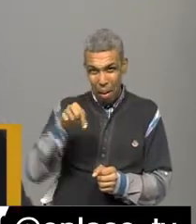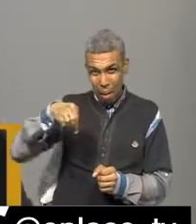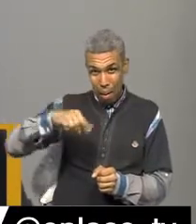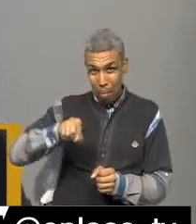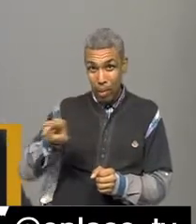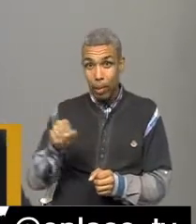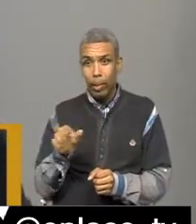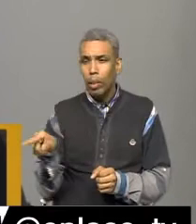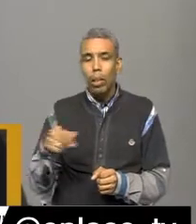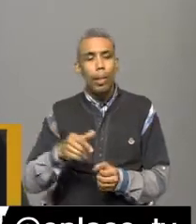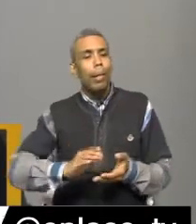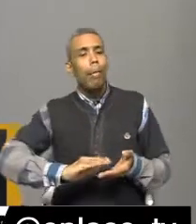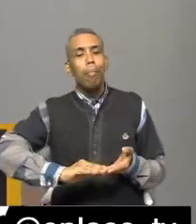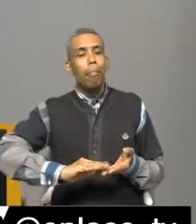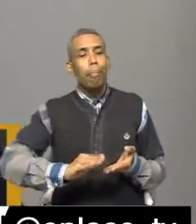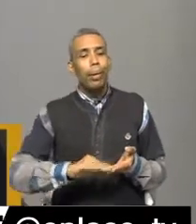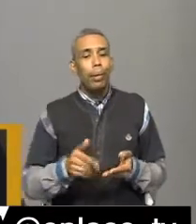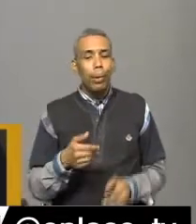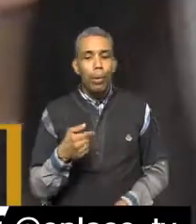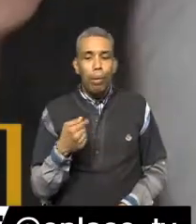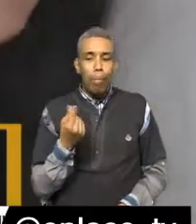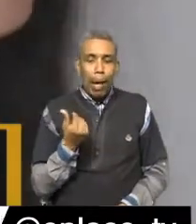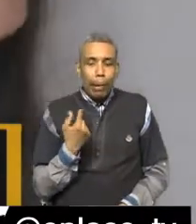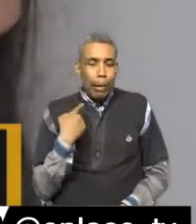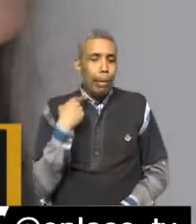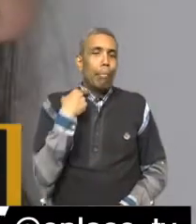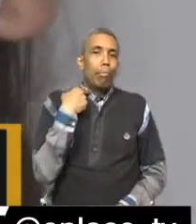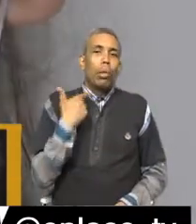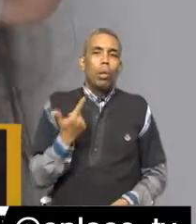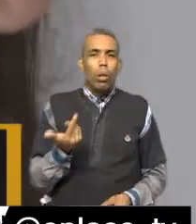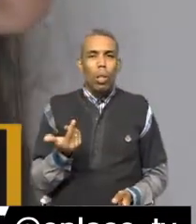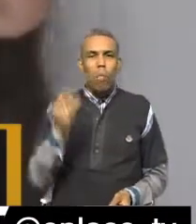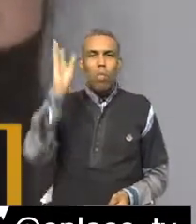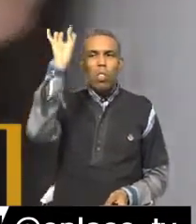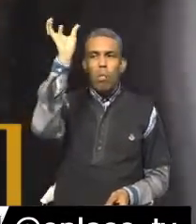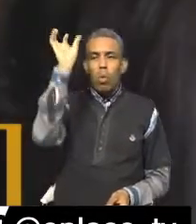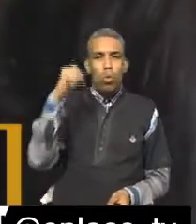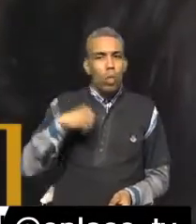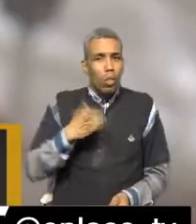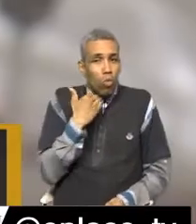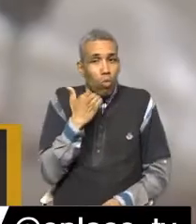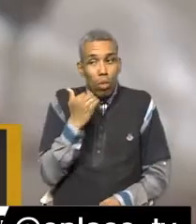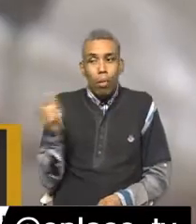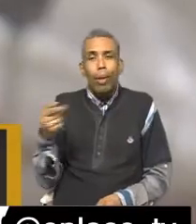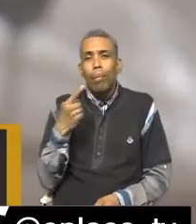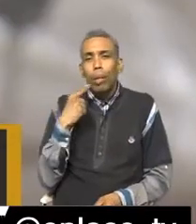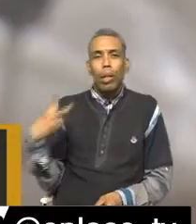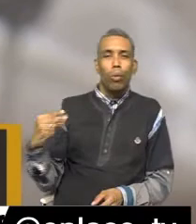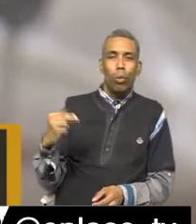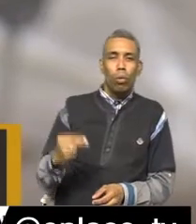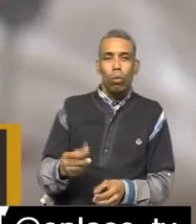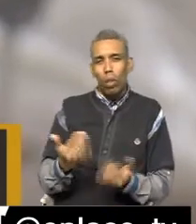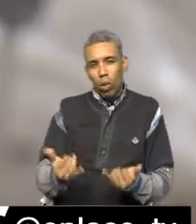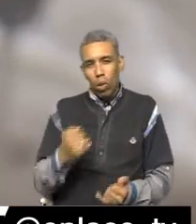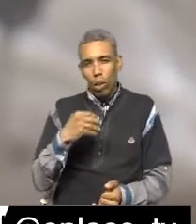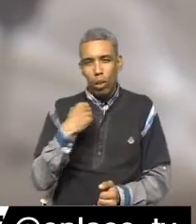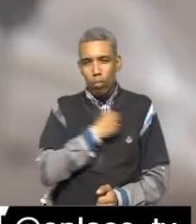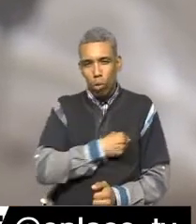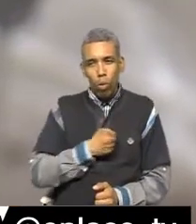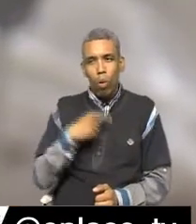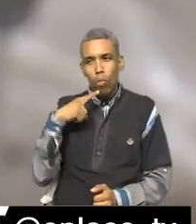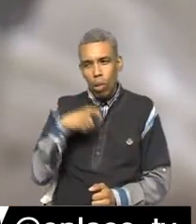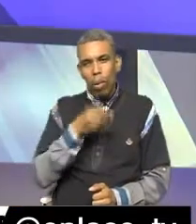no sé, forma de movilizar a mi hermano. La familia venida de la ciudad de Cúcuta busca de la nueva EPS que el traslado sea hacia la ciudad de